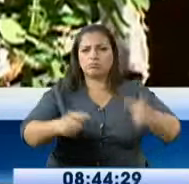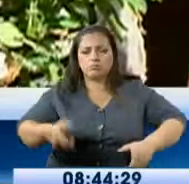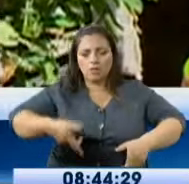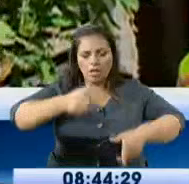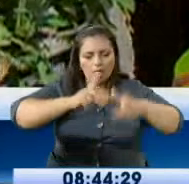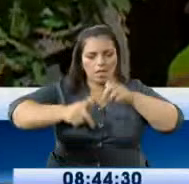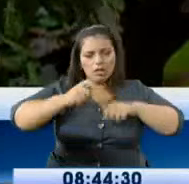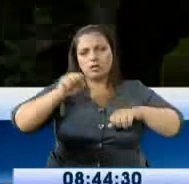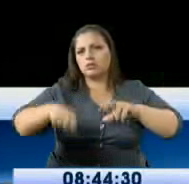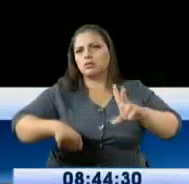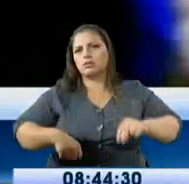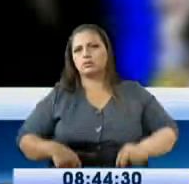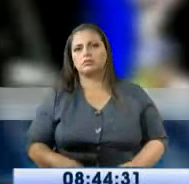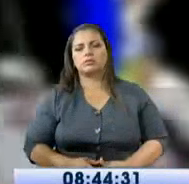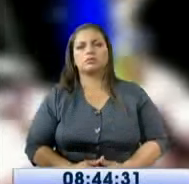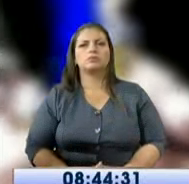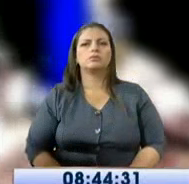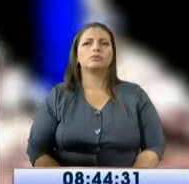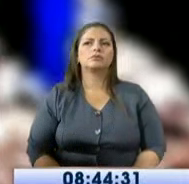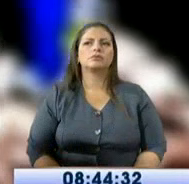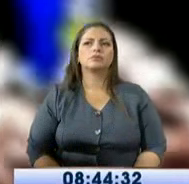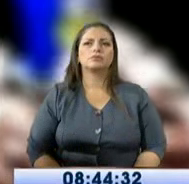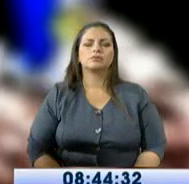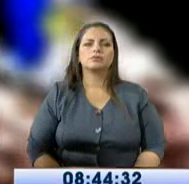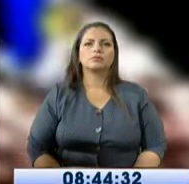alcohol. Informó Javier Gallo.